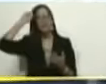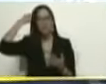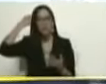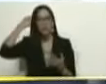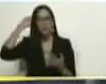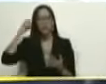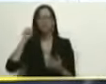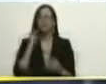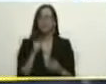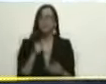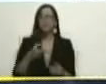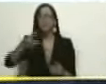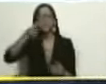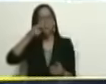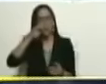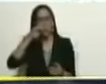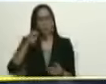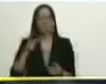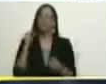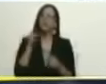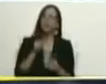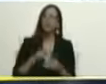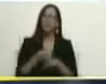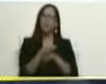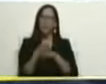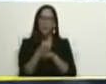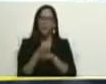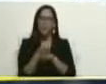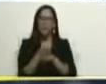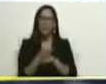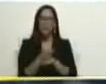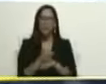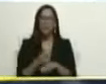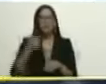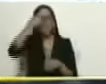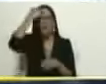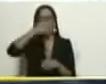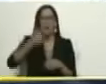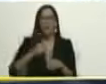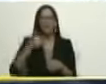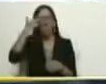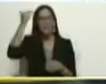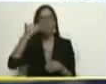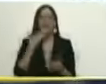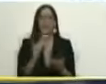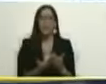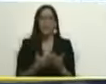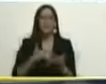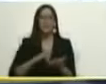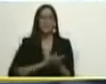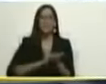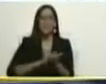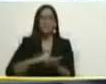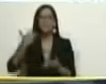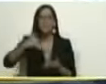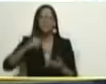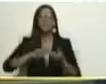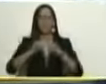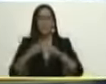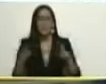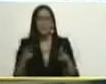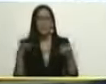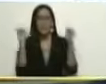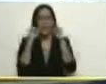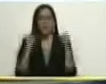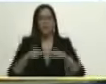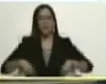su seguridad, su gobernabilidad, y al pueblo haitiano le permita recuperar su derecho a la paz, a la felicidad